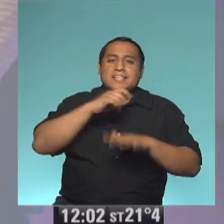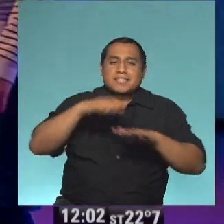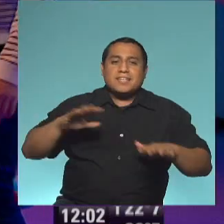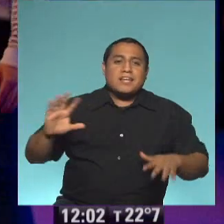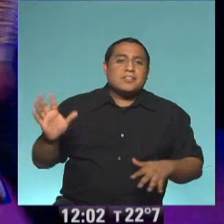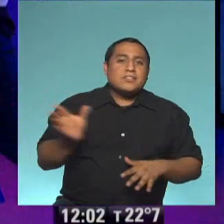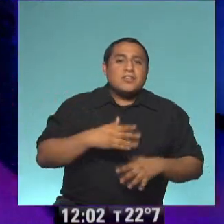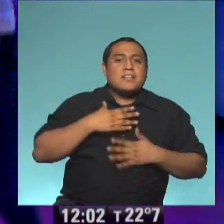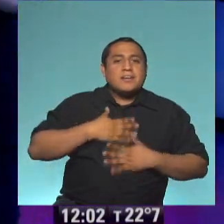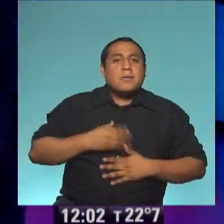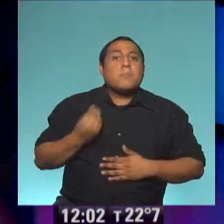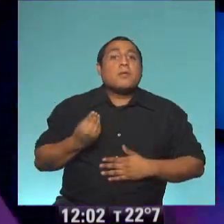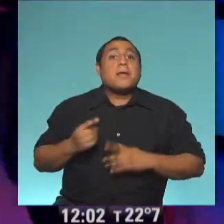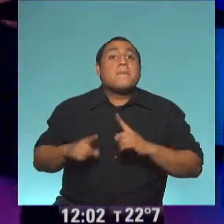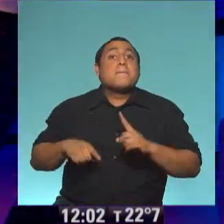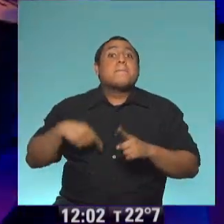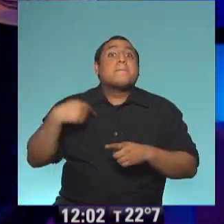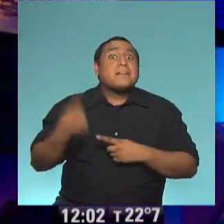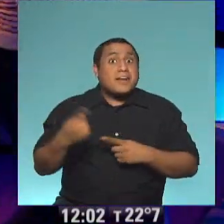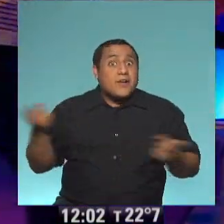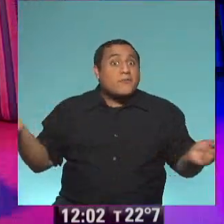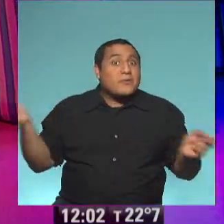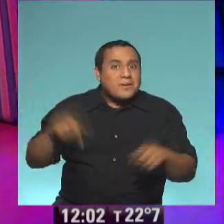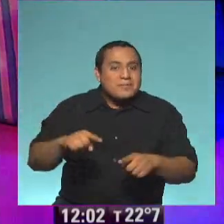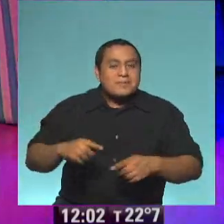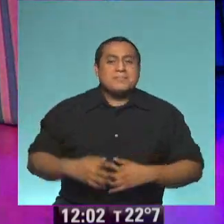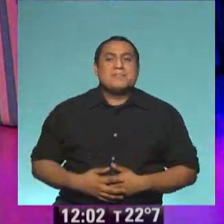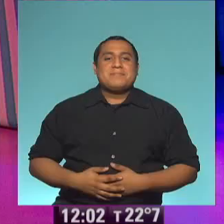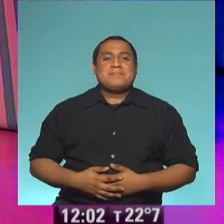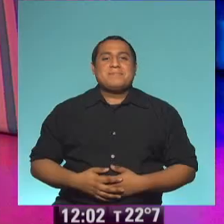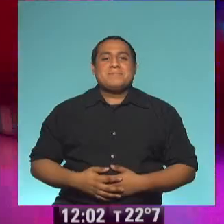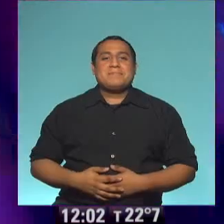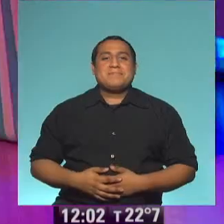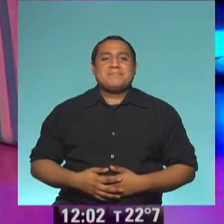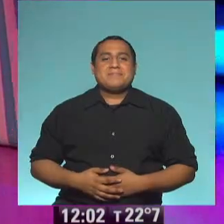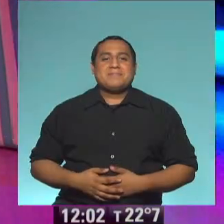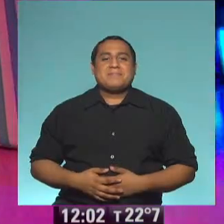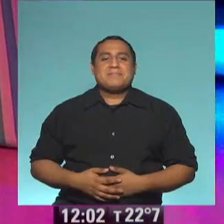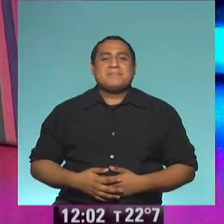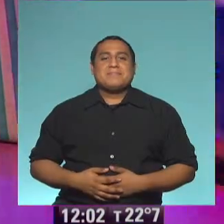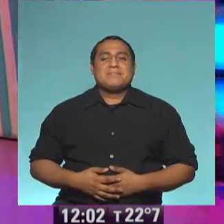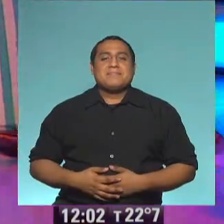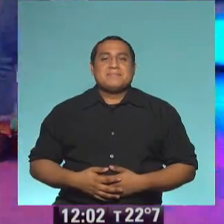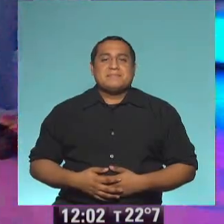chicas, porque mañana, mañana volvemos. ¡Vamos, Emi!